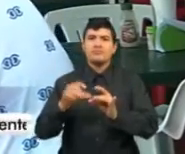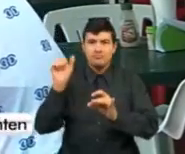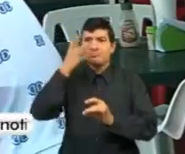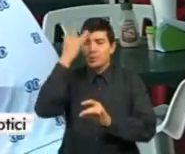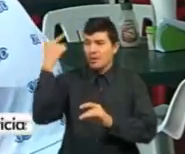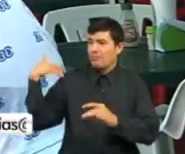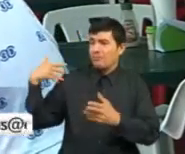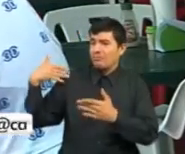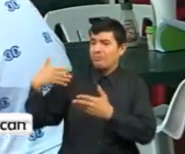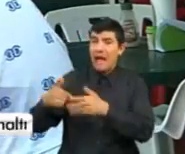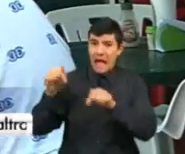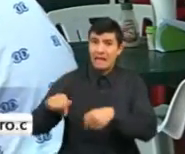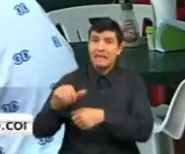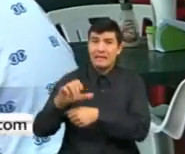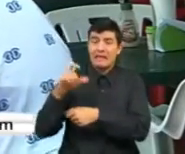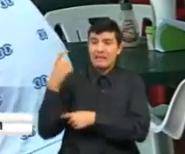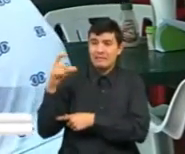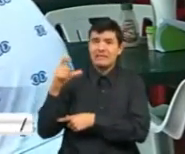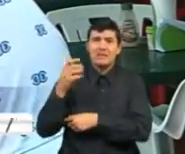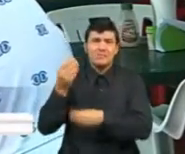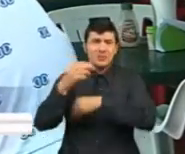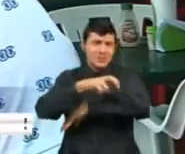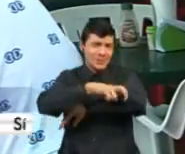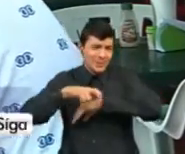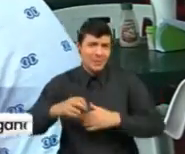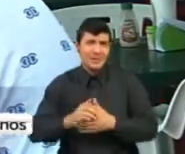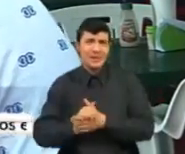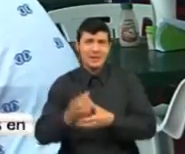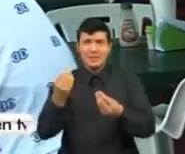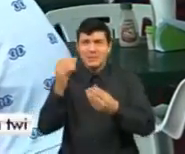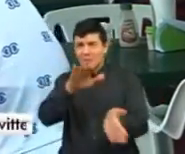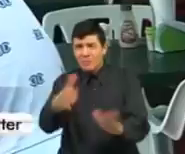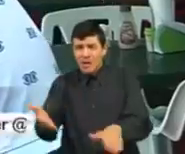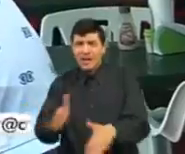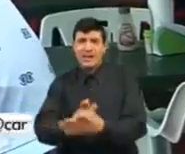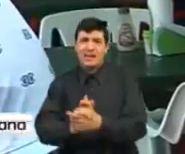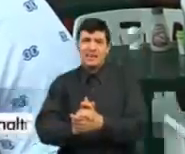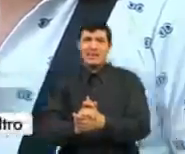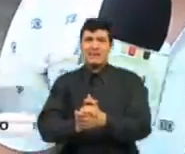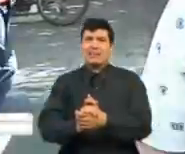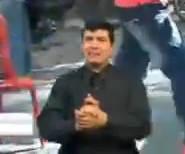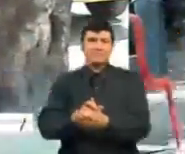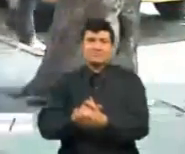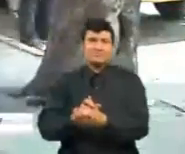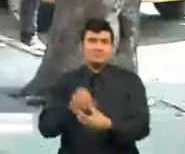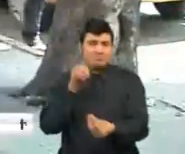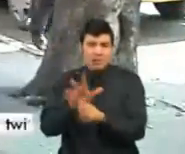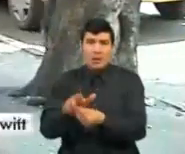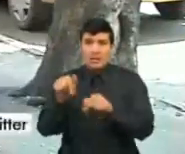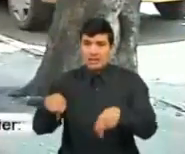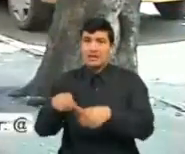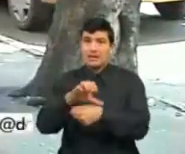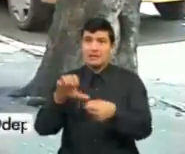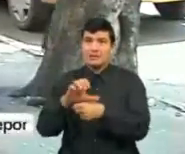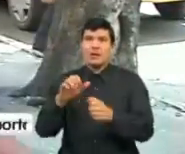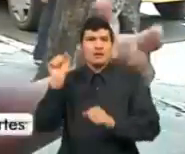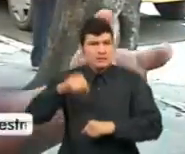en la ciudad han habido muchos atracos, muertes, está muy insegura. Cordonar la ciudad es lo que tienen que